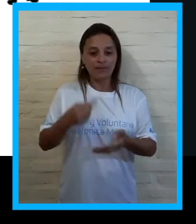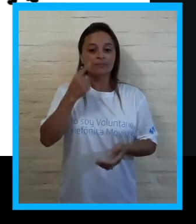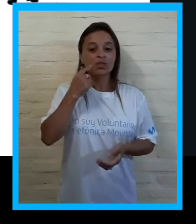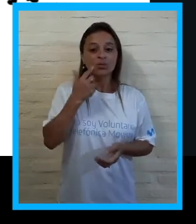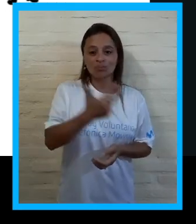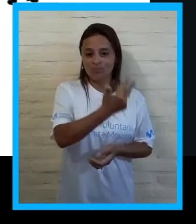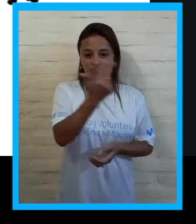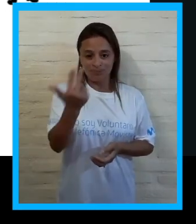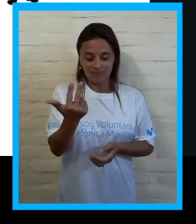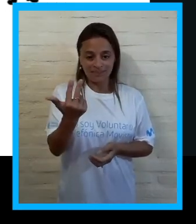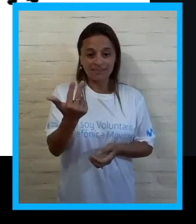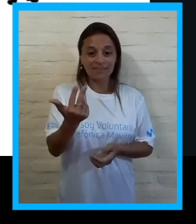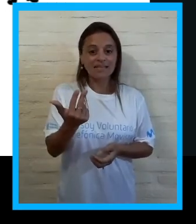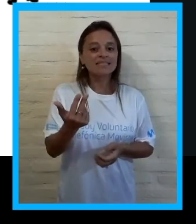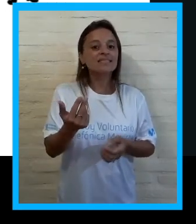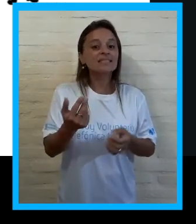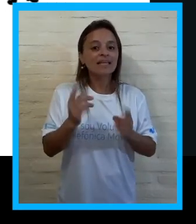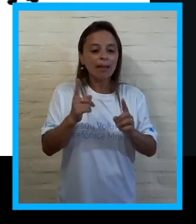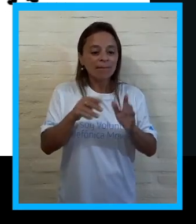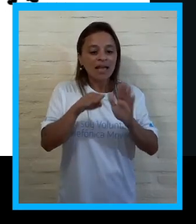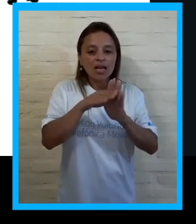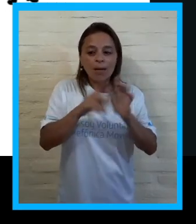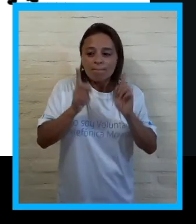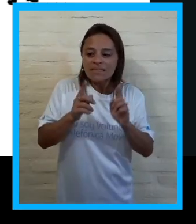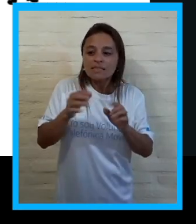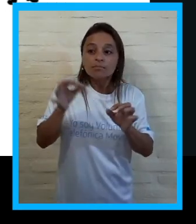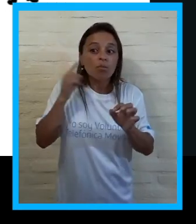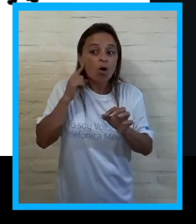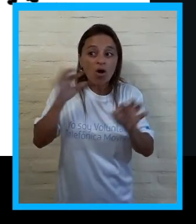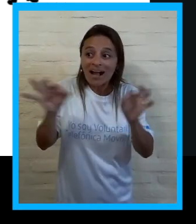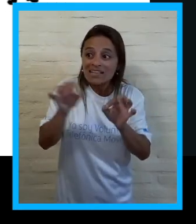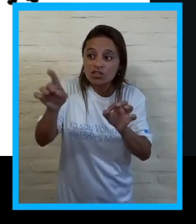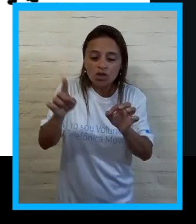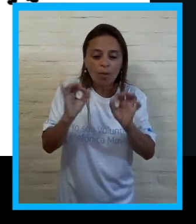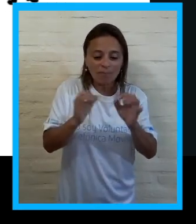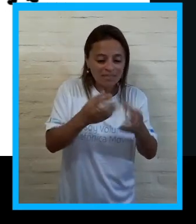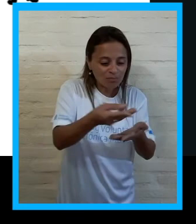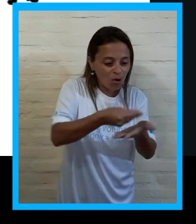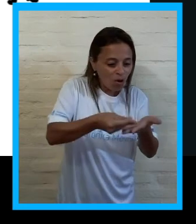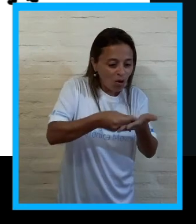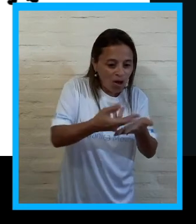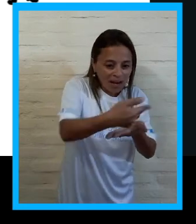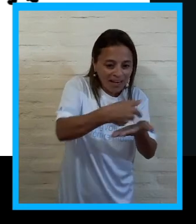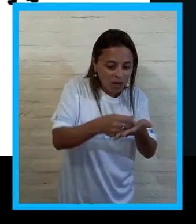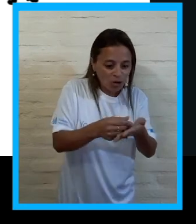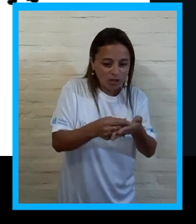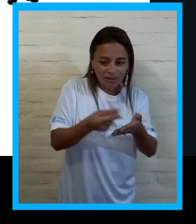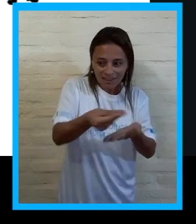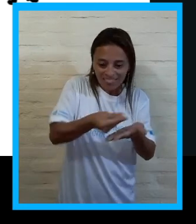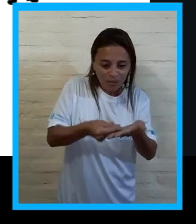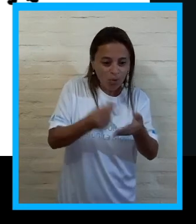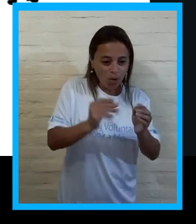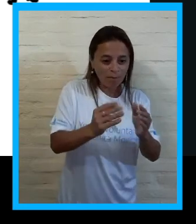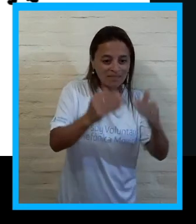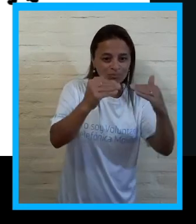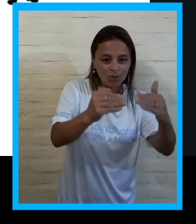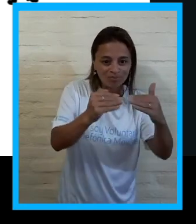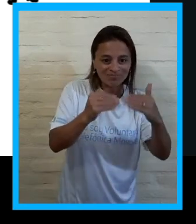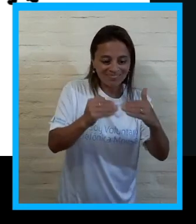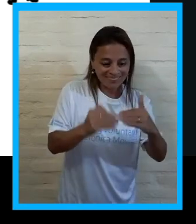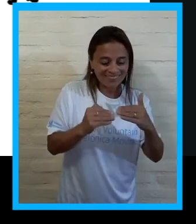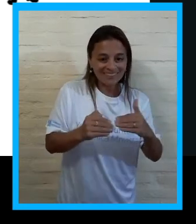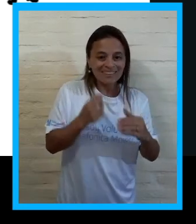Paso 3. Ponlas en el orden que propone la canción. ¿Será que hay algunos pasos que se repiten?